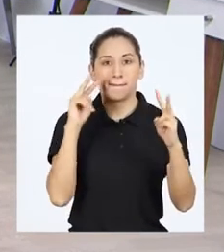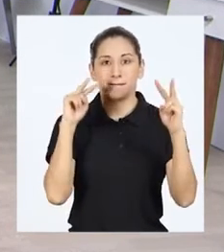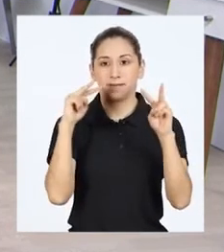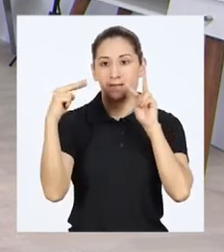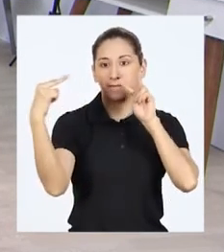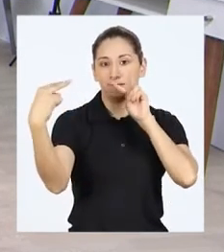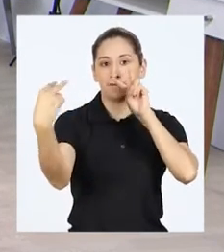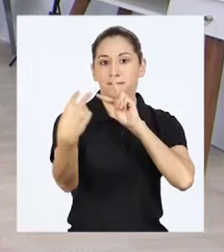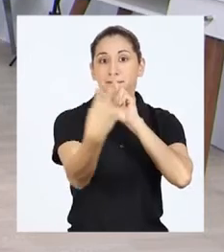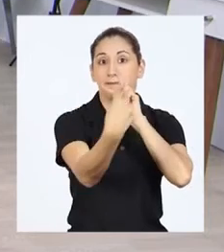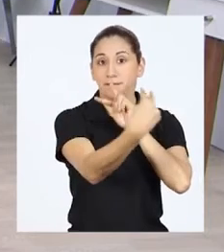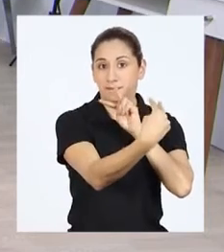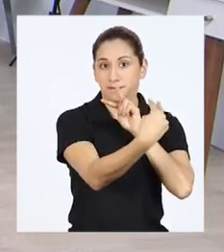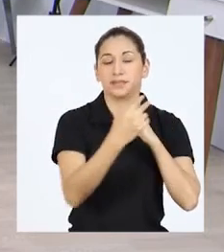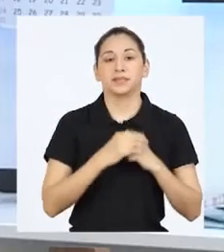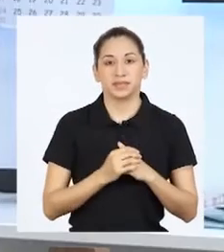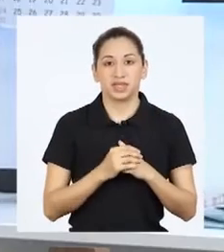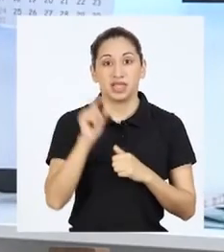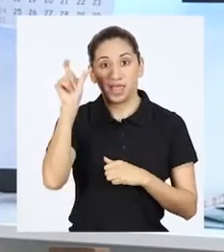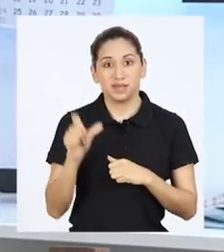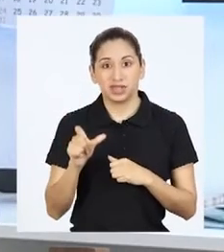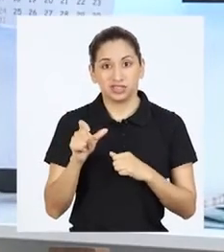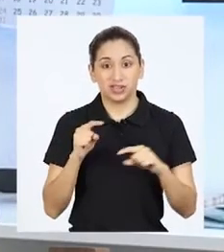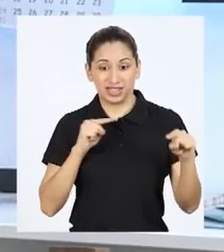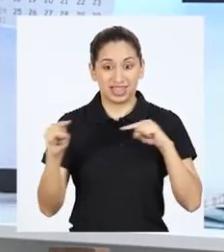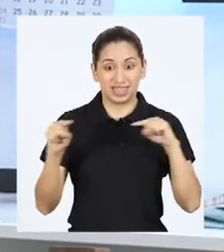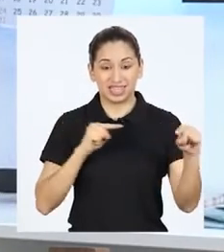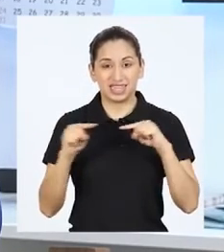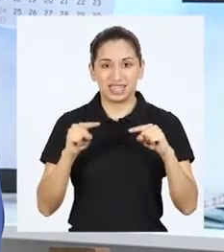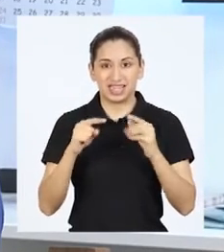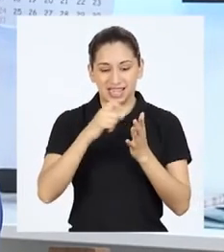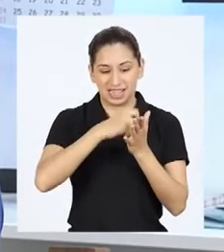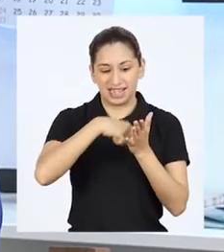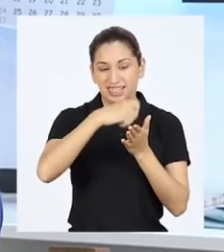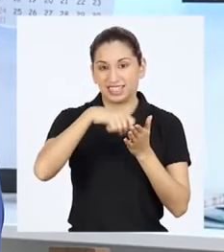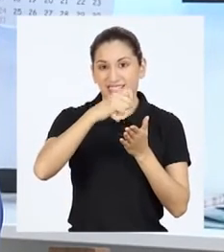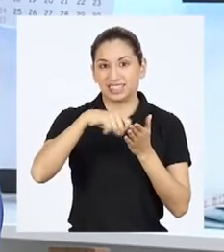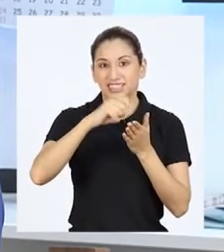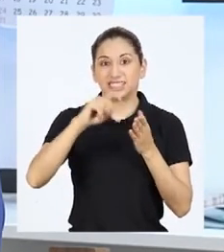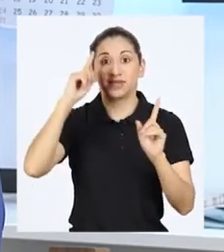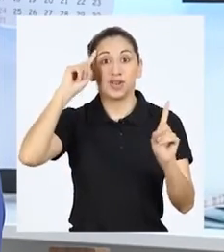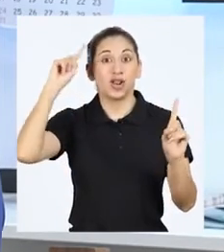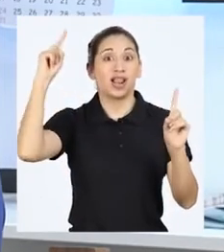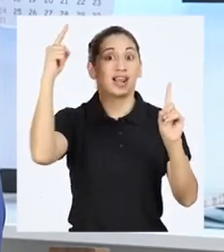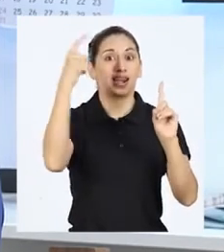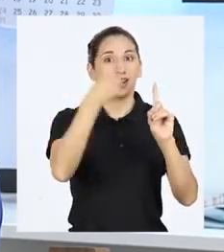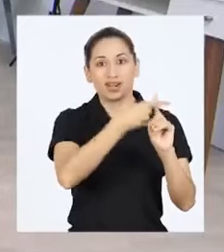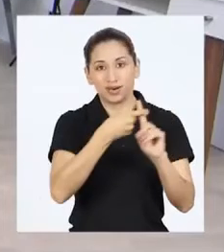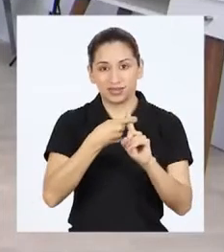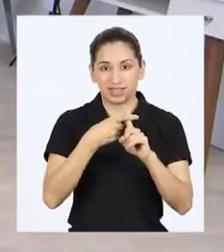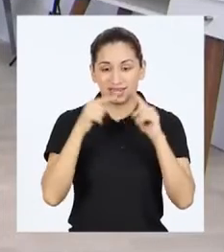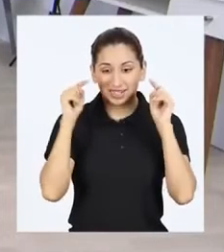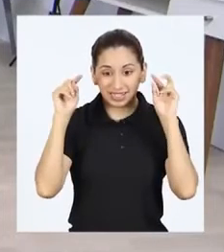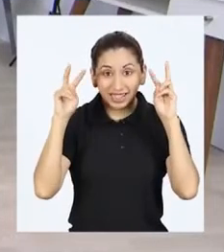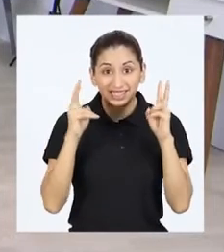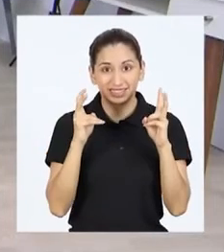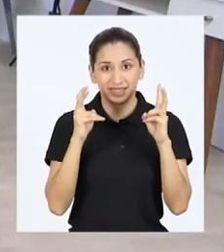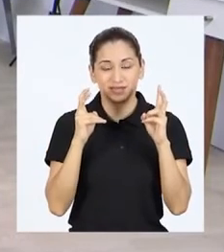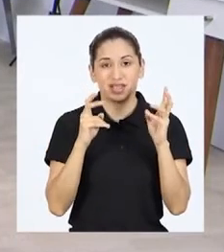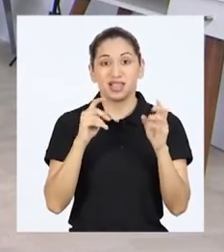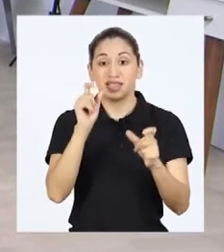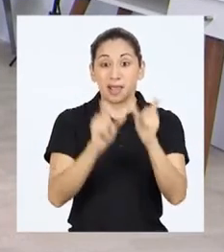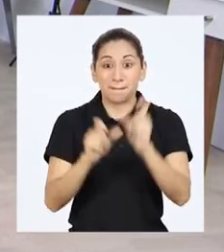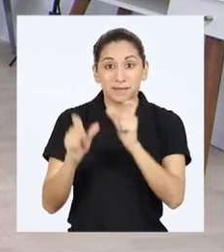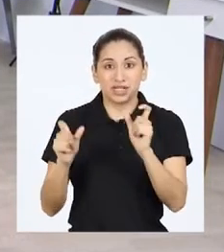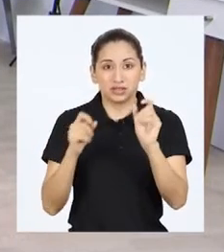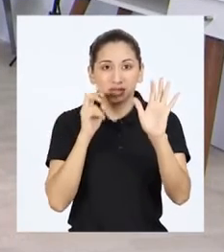sí. El facilitador escribe en grande el reto de la sesión y los